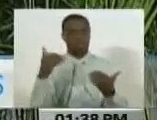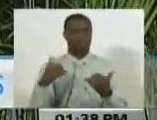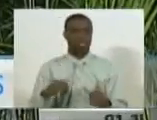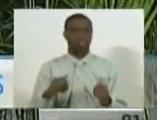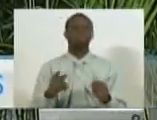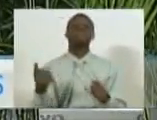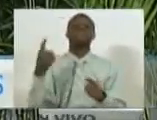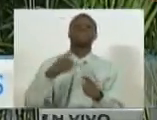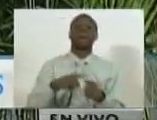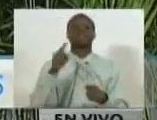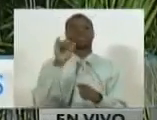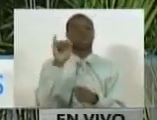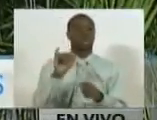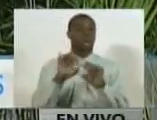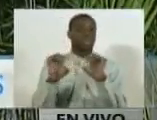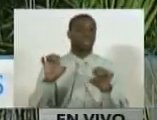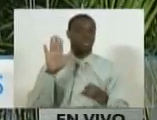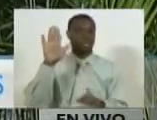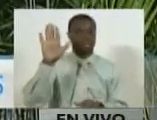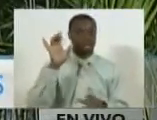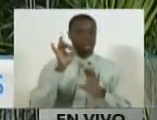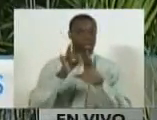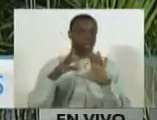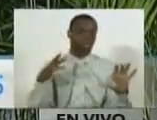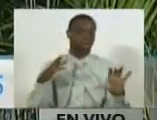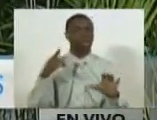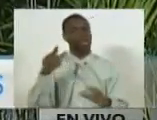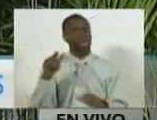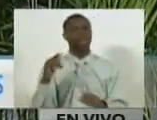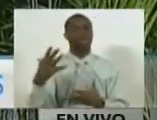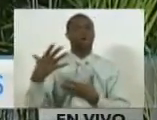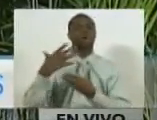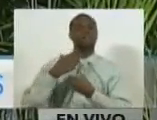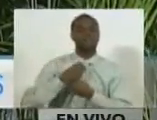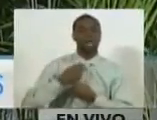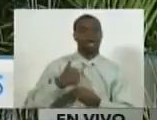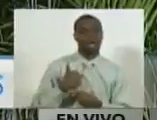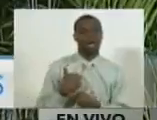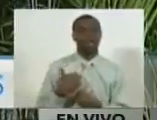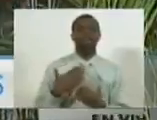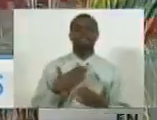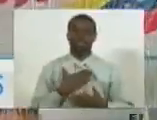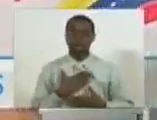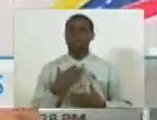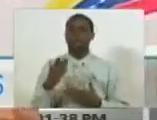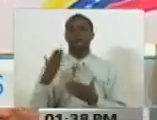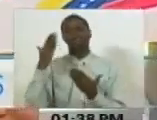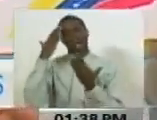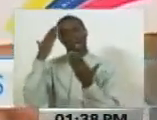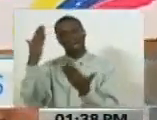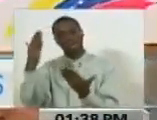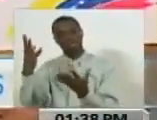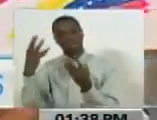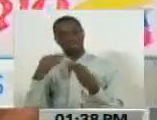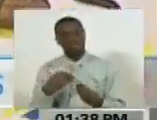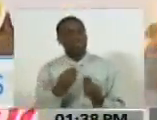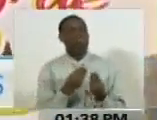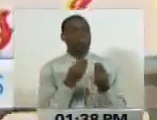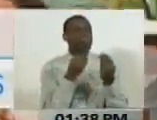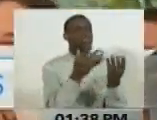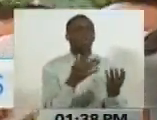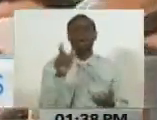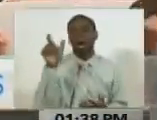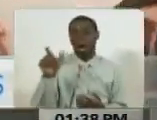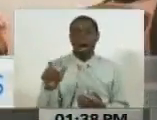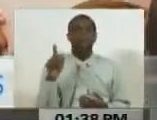zona educativa que están confiada en mí de que le traje su saludo desde allá a la profesora